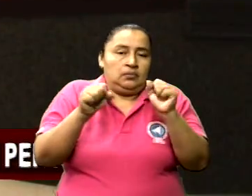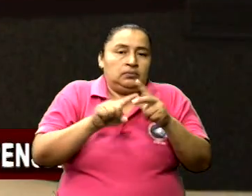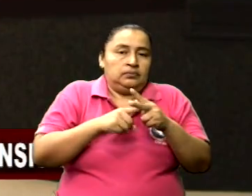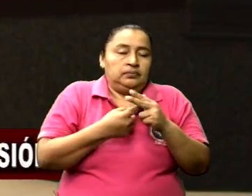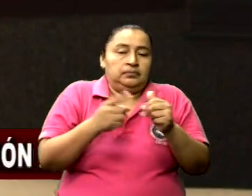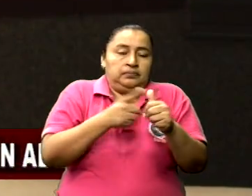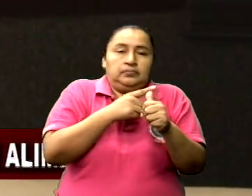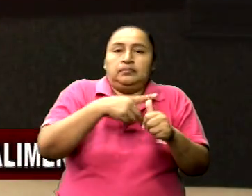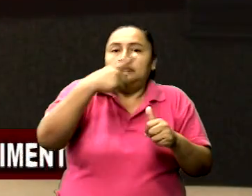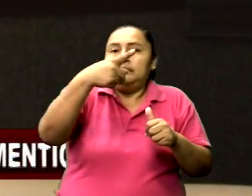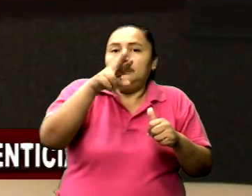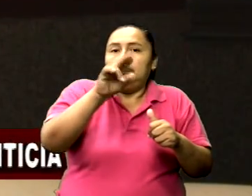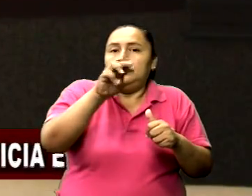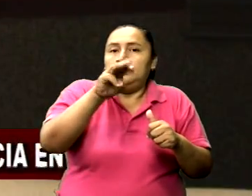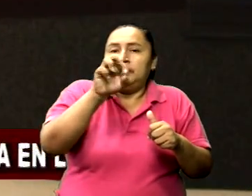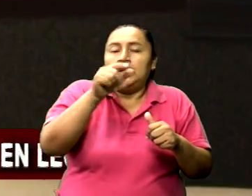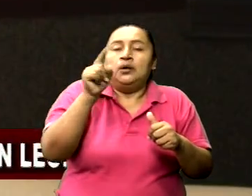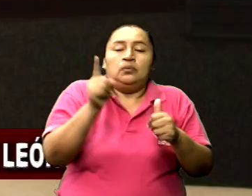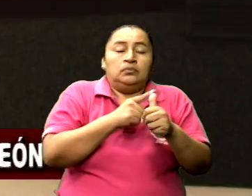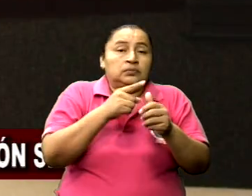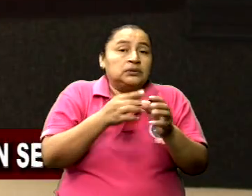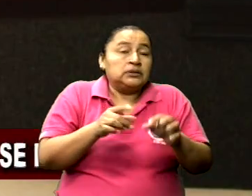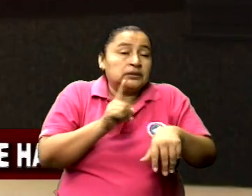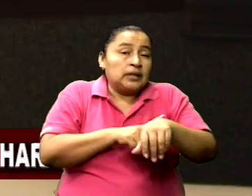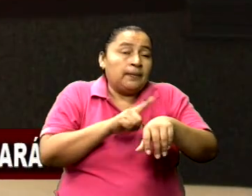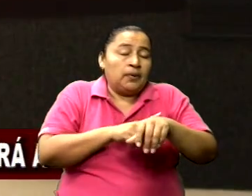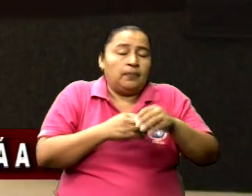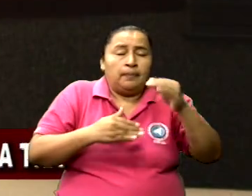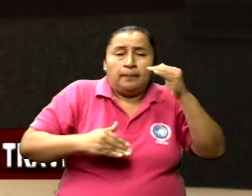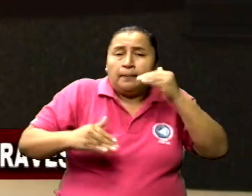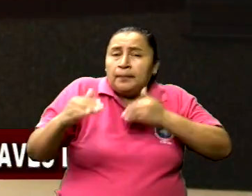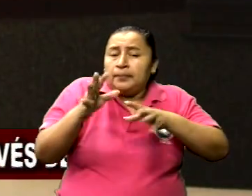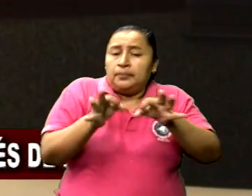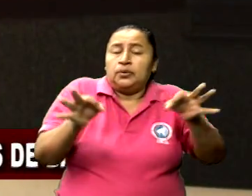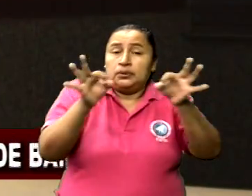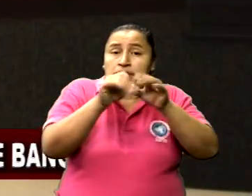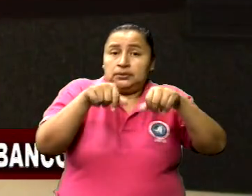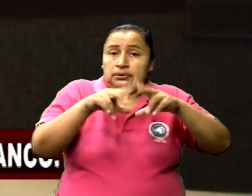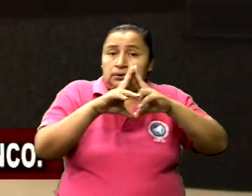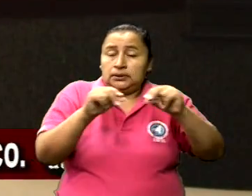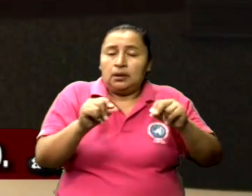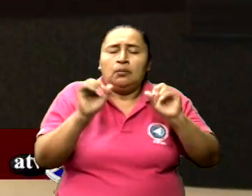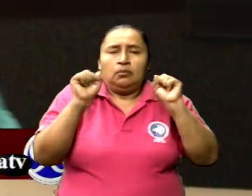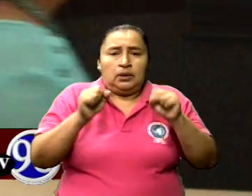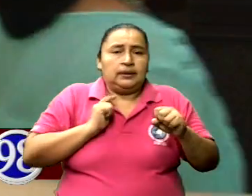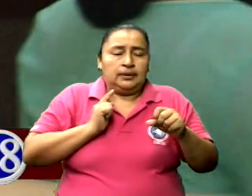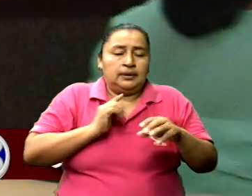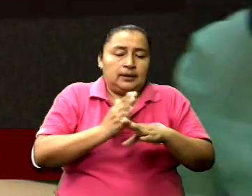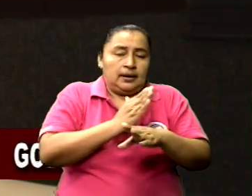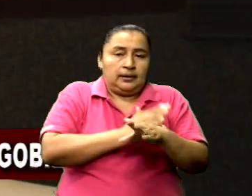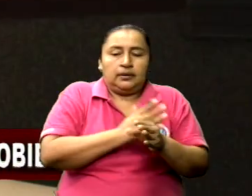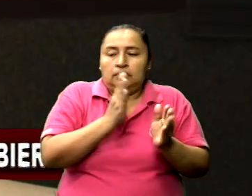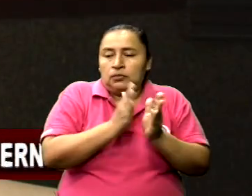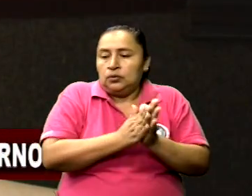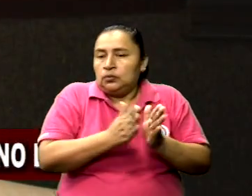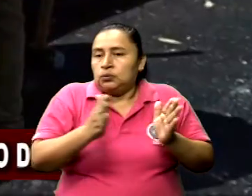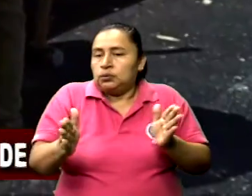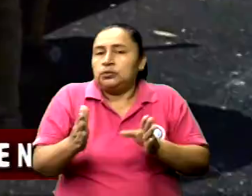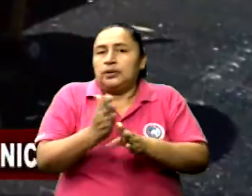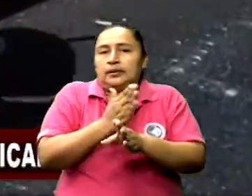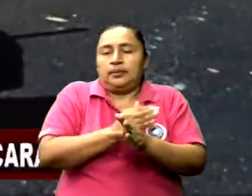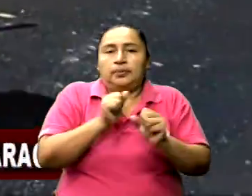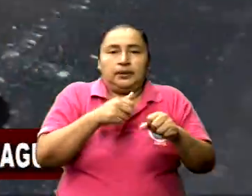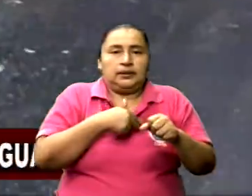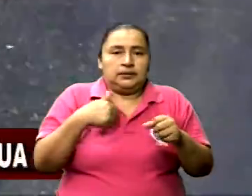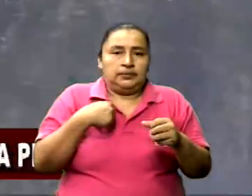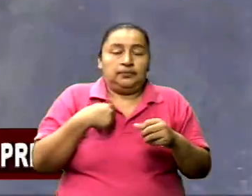cosecha de primera, que es una de las épocas de siembra importantes en nuestro país, poderla tener también de manera temprana. Por